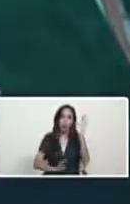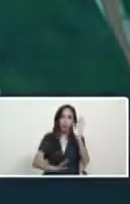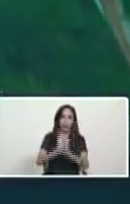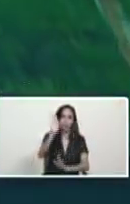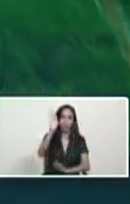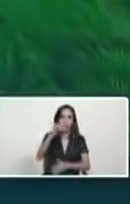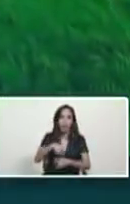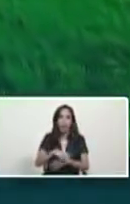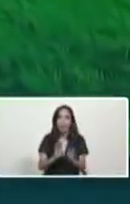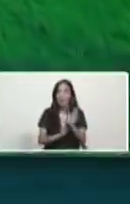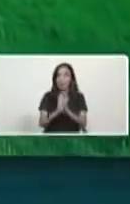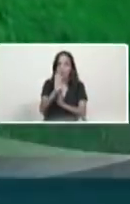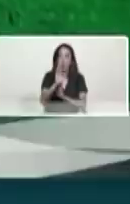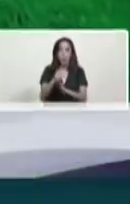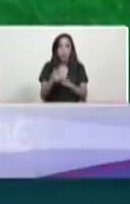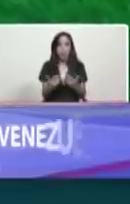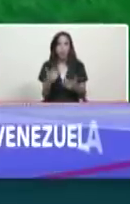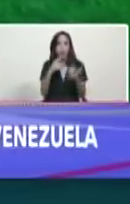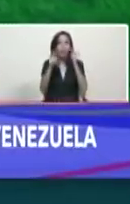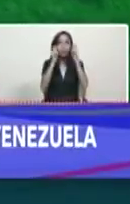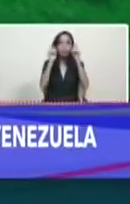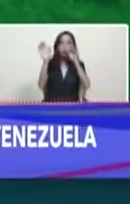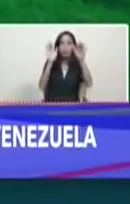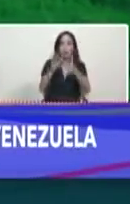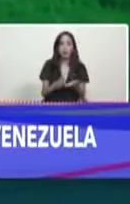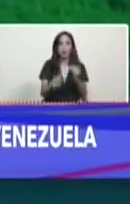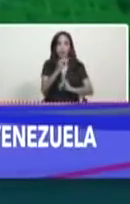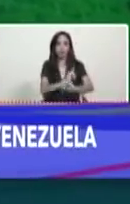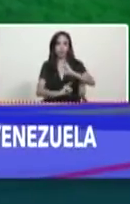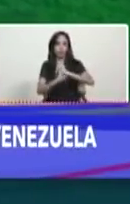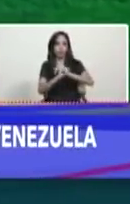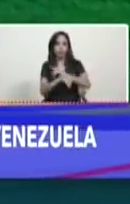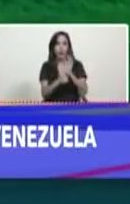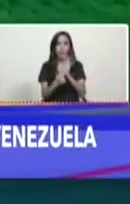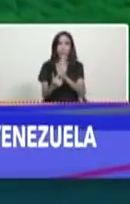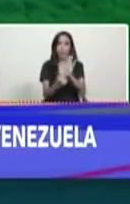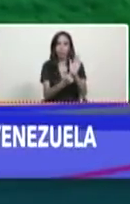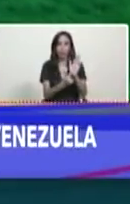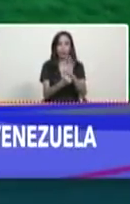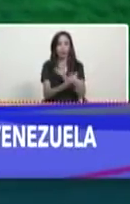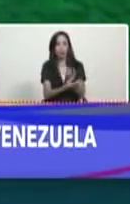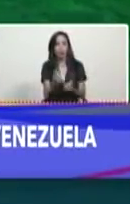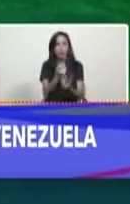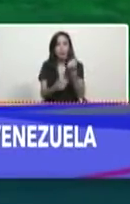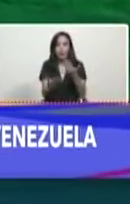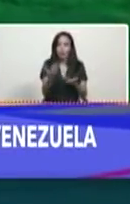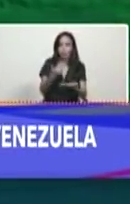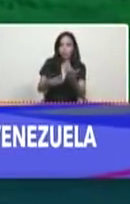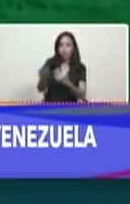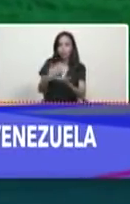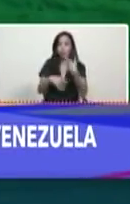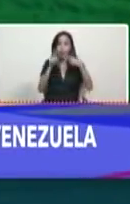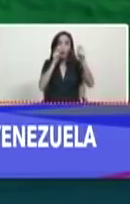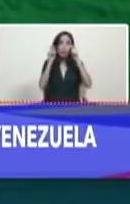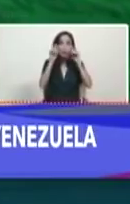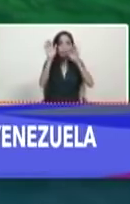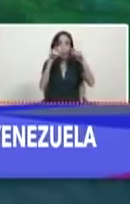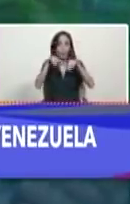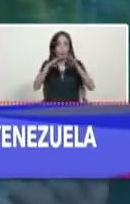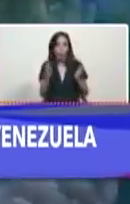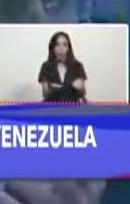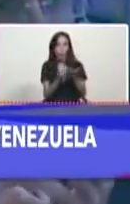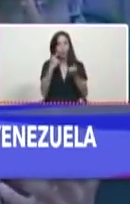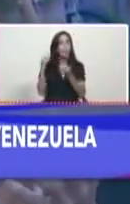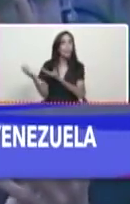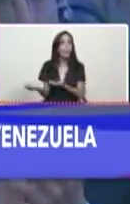en el desarrollo del turismo internacional y se convierta en un gran receptor de turismo del mundo.